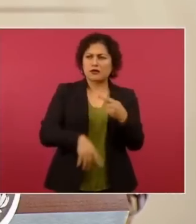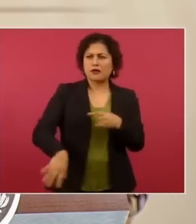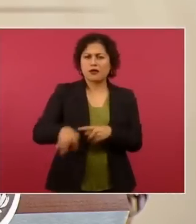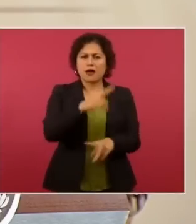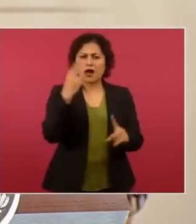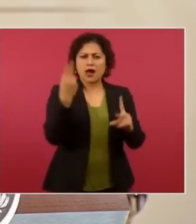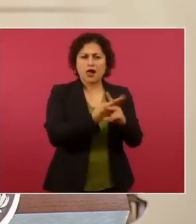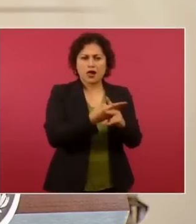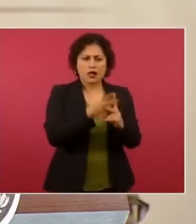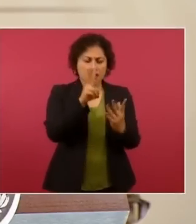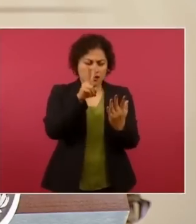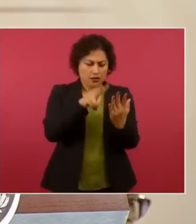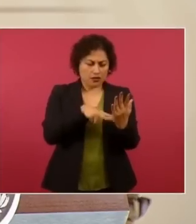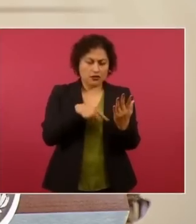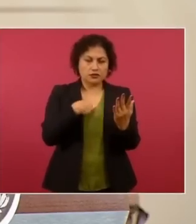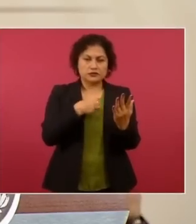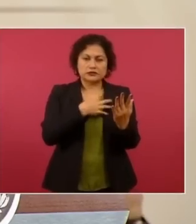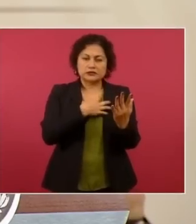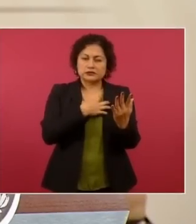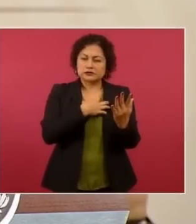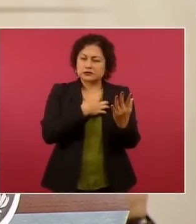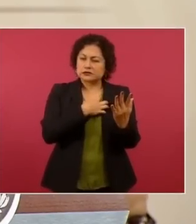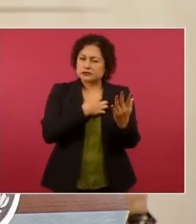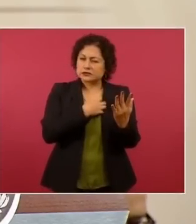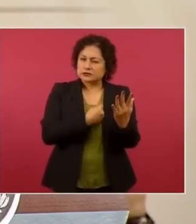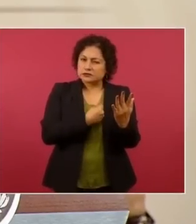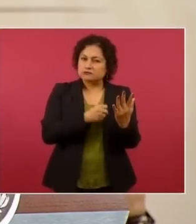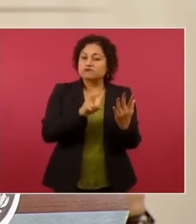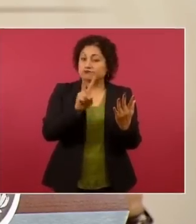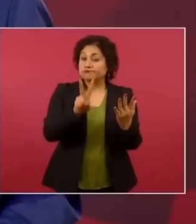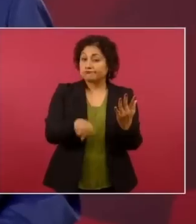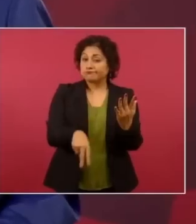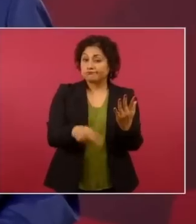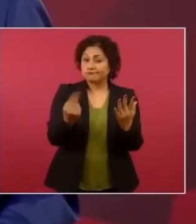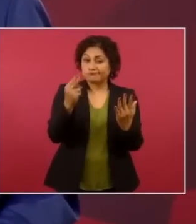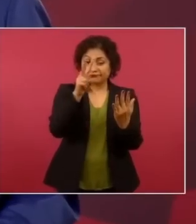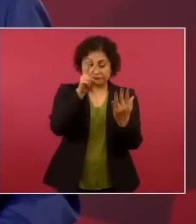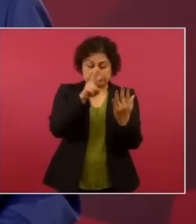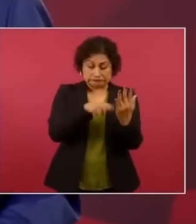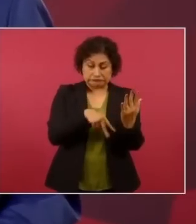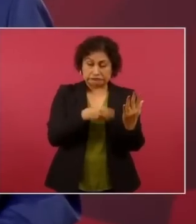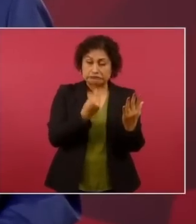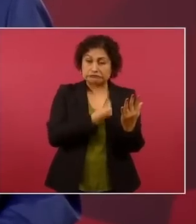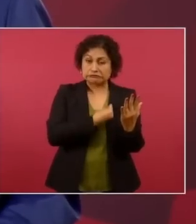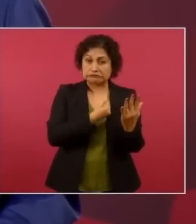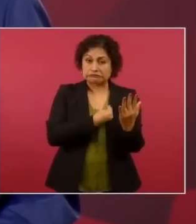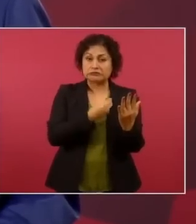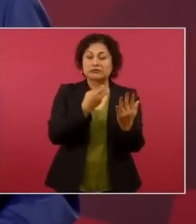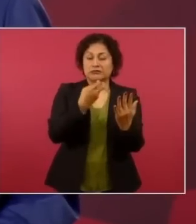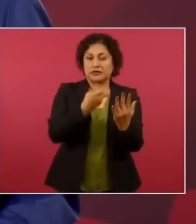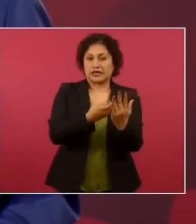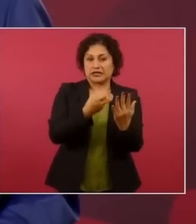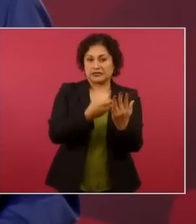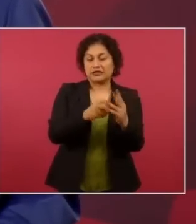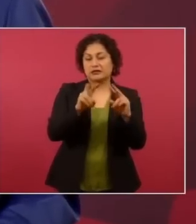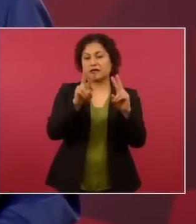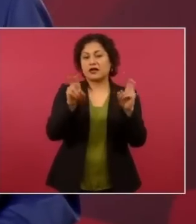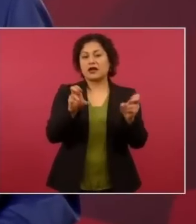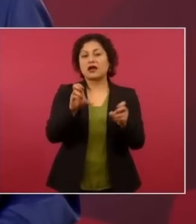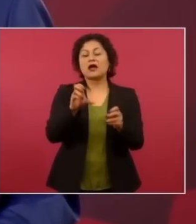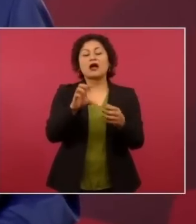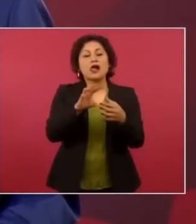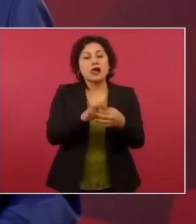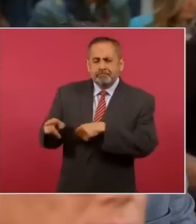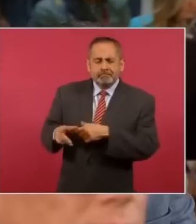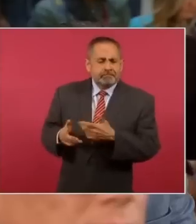presos políticos desterrados y si México le ofrecería su nacionalidad, como lo han hecho antes España, Chile y Argentina.